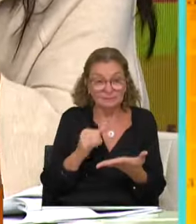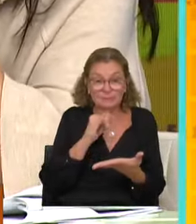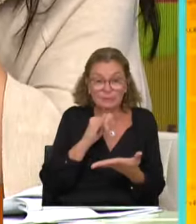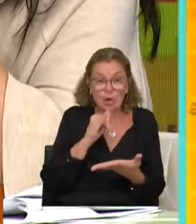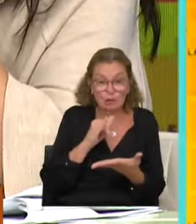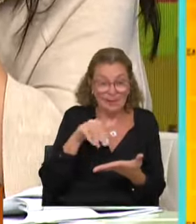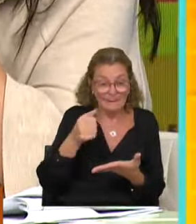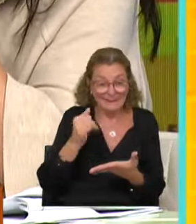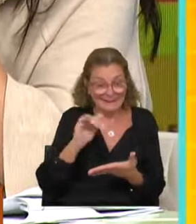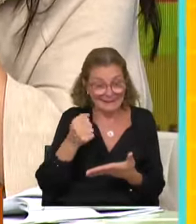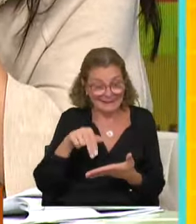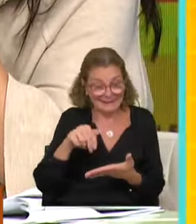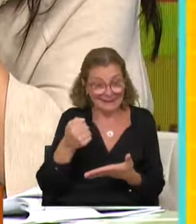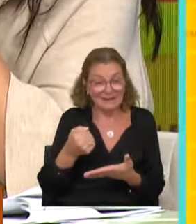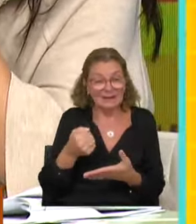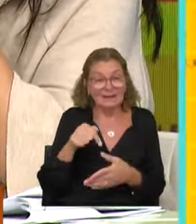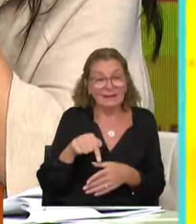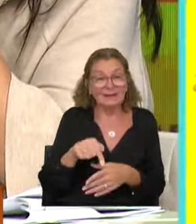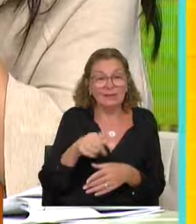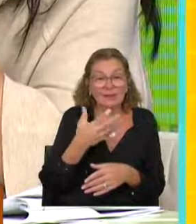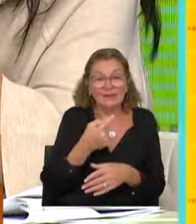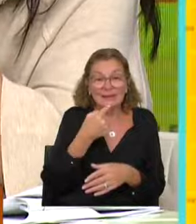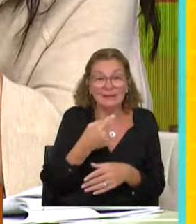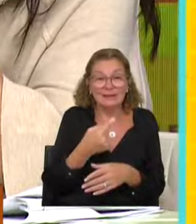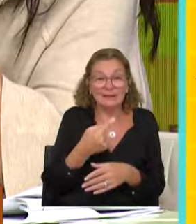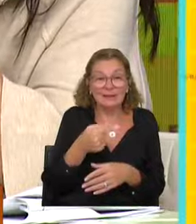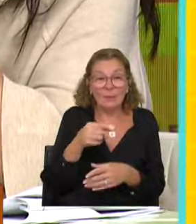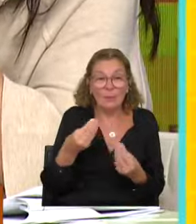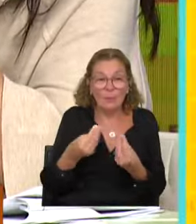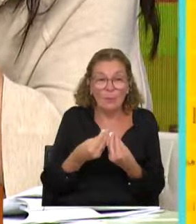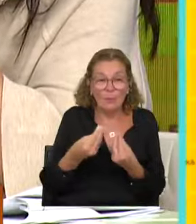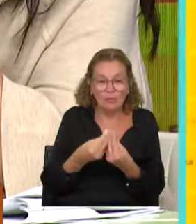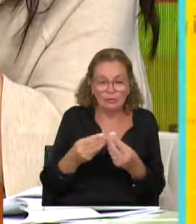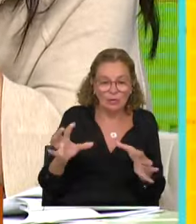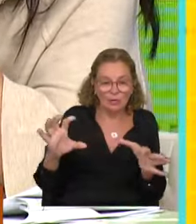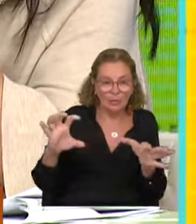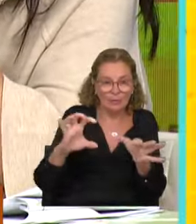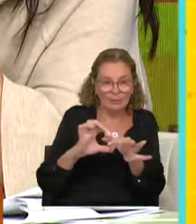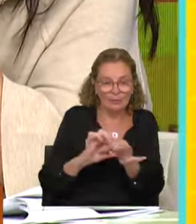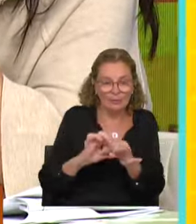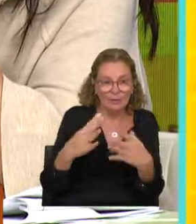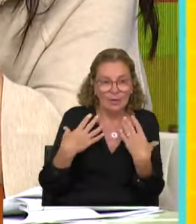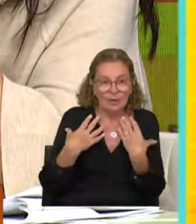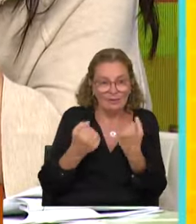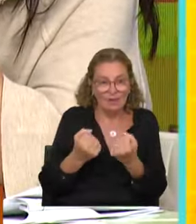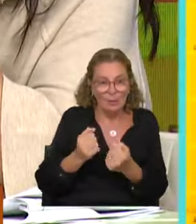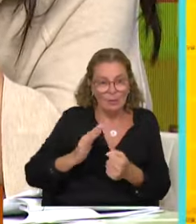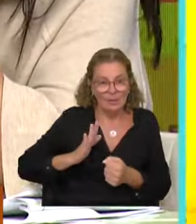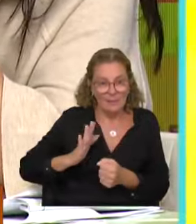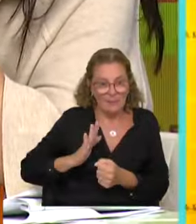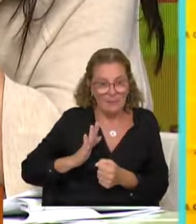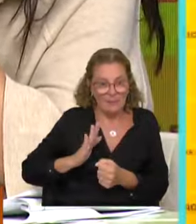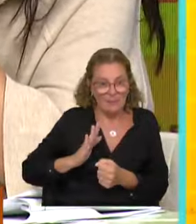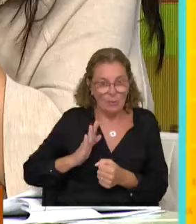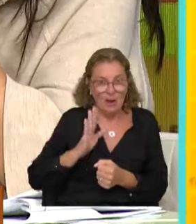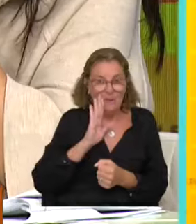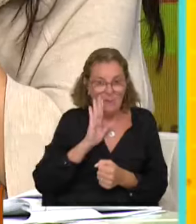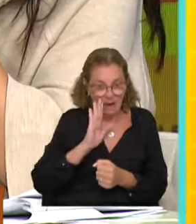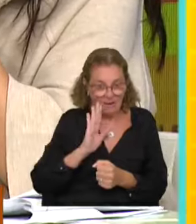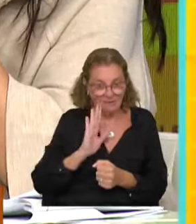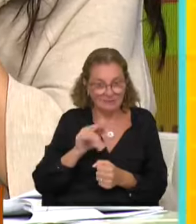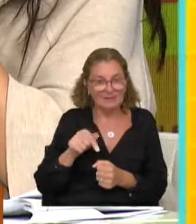Mariana la tasa de mortalidad neonatal sobre todo tiene mucha relación con la salud materna Y qué ha pasado con eso y